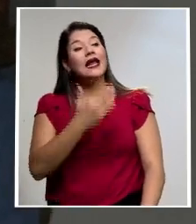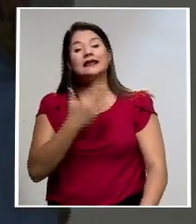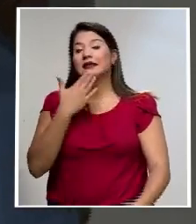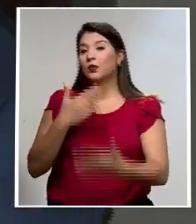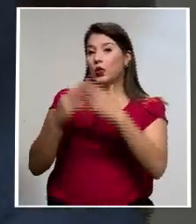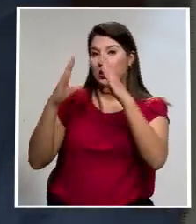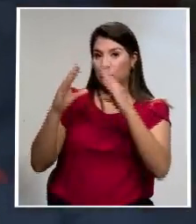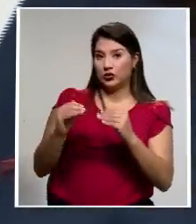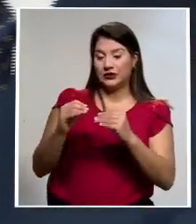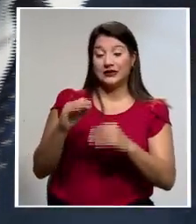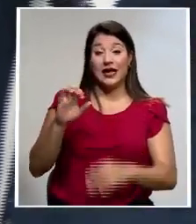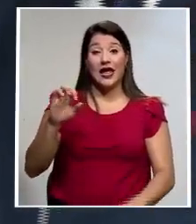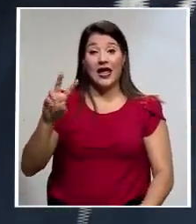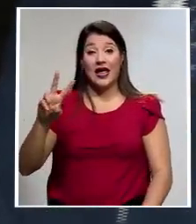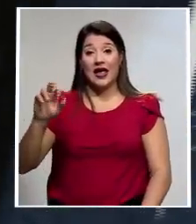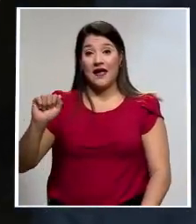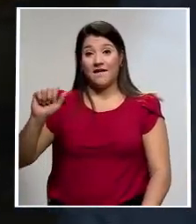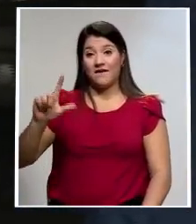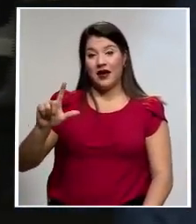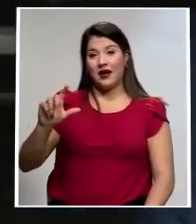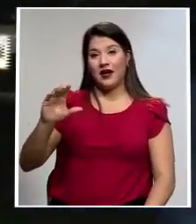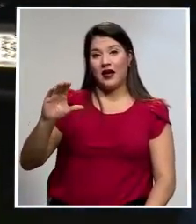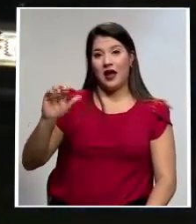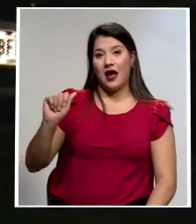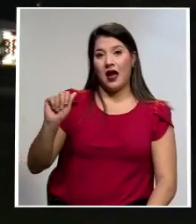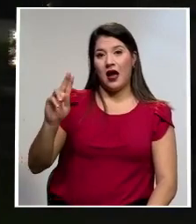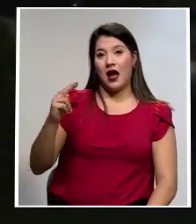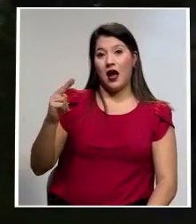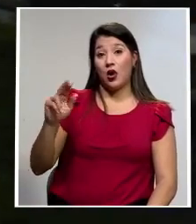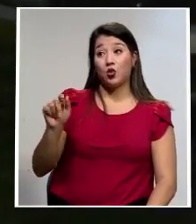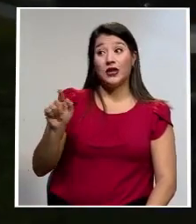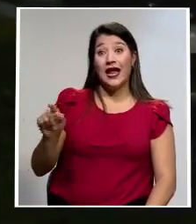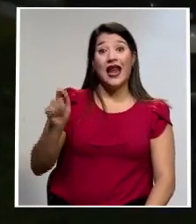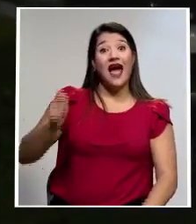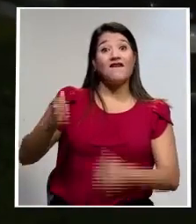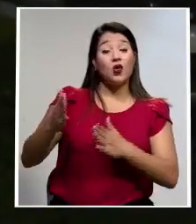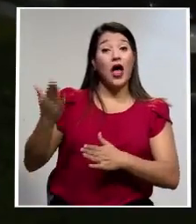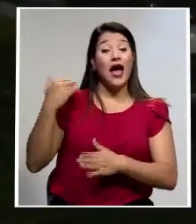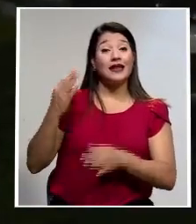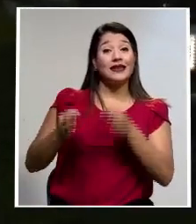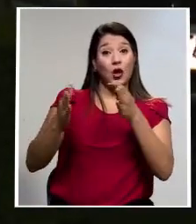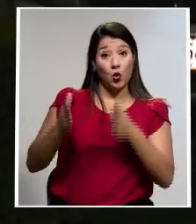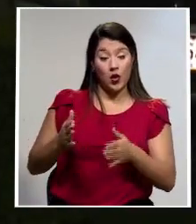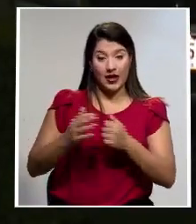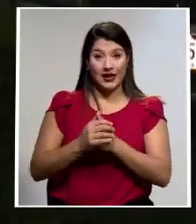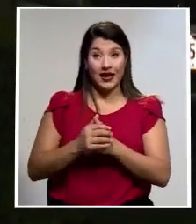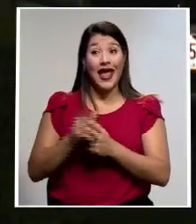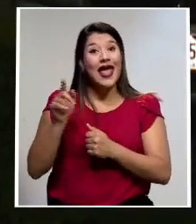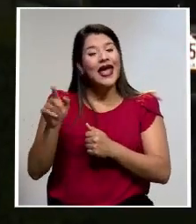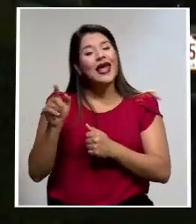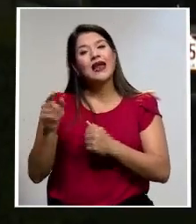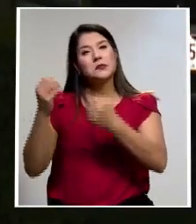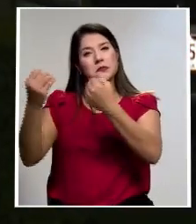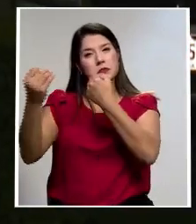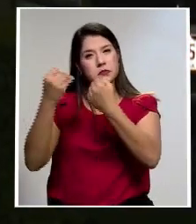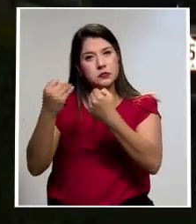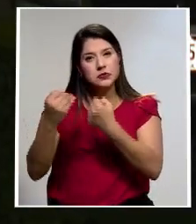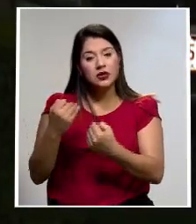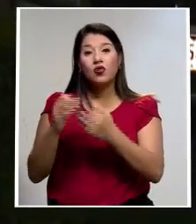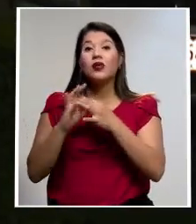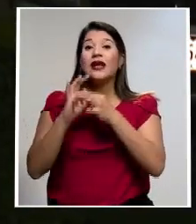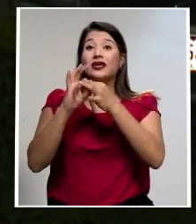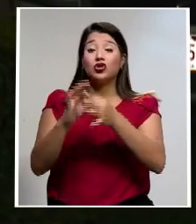Buenas noches. Don Eduardo Acuña, abogado, ex juez. Don Eduardo, más bien don Ernesto, que nos da una amplia explicación